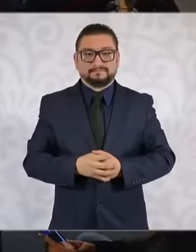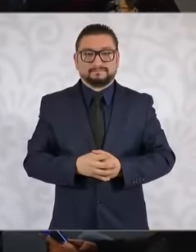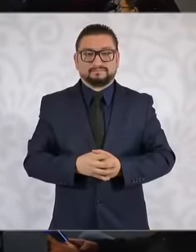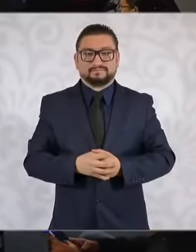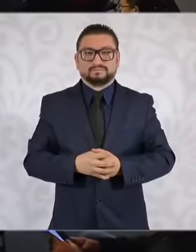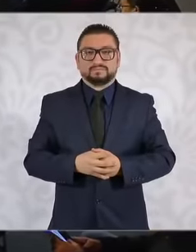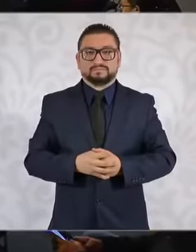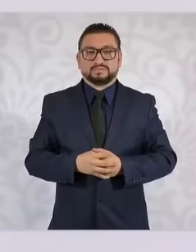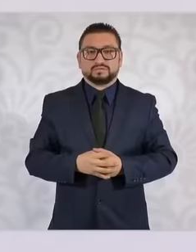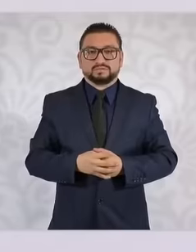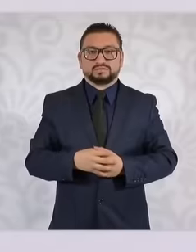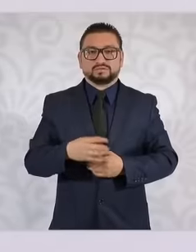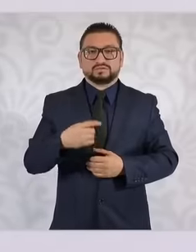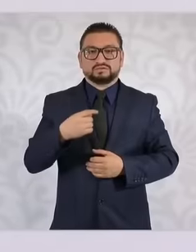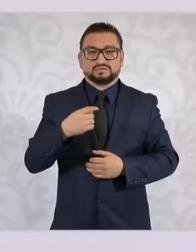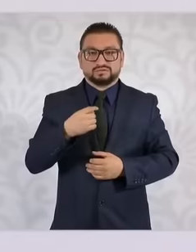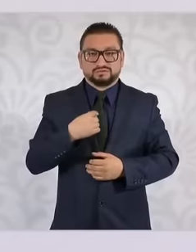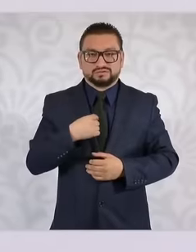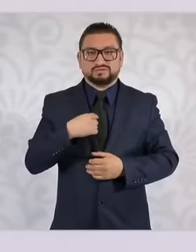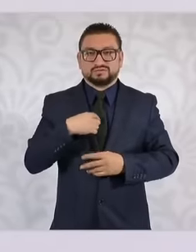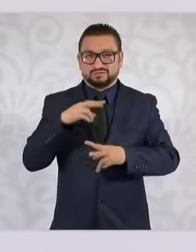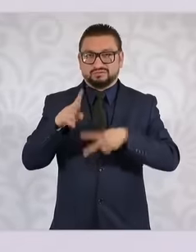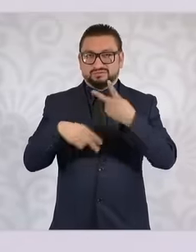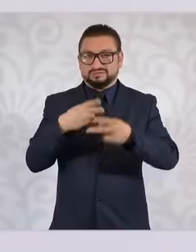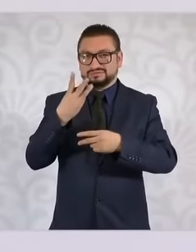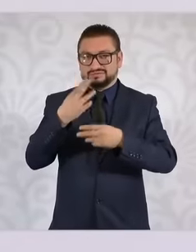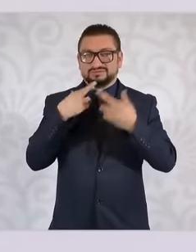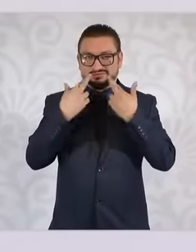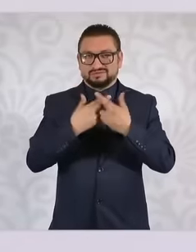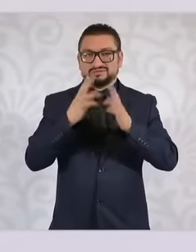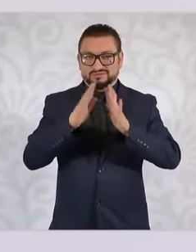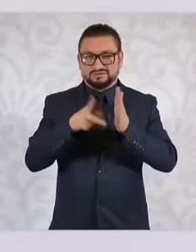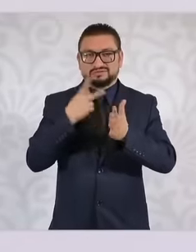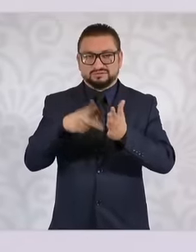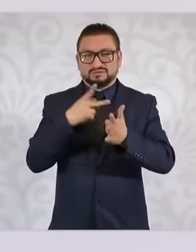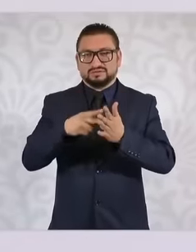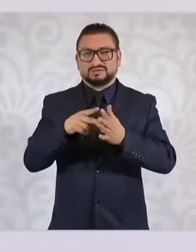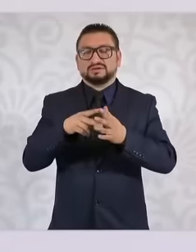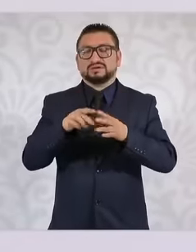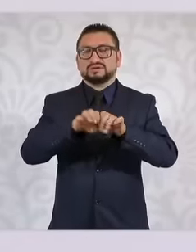Llevo ya 3 reuniones con el equipo de salud,